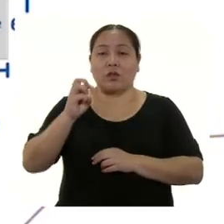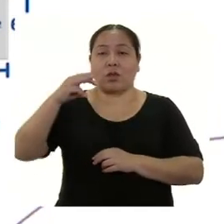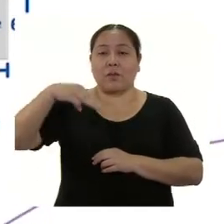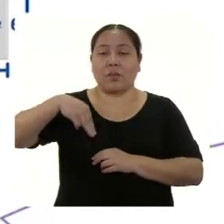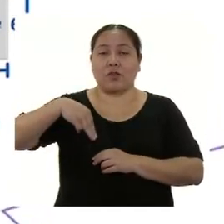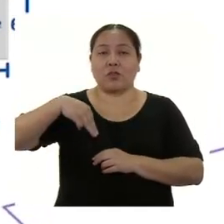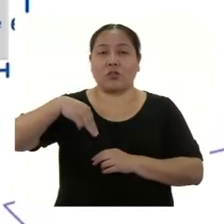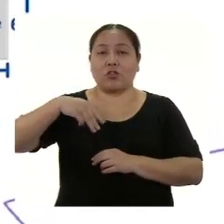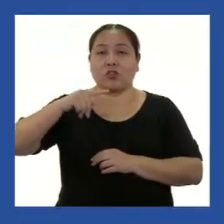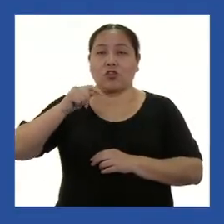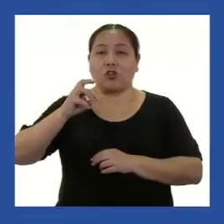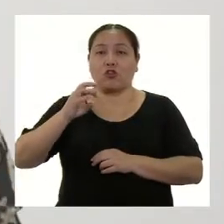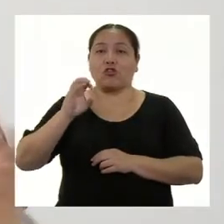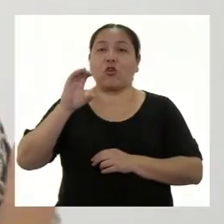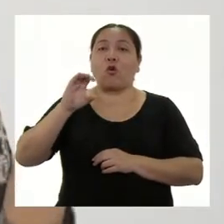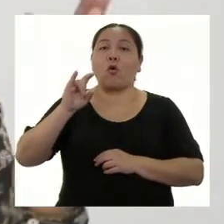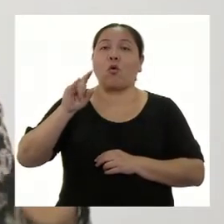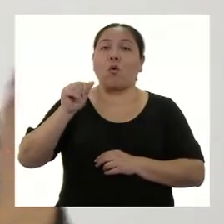metros cuadrados.